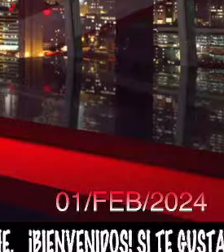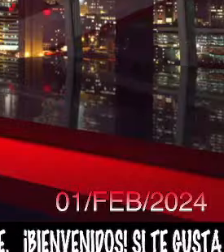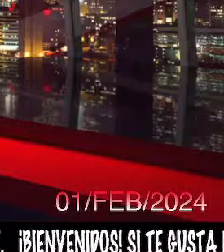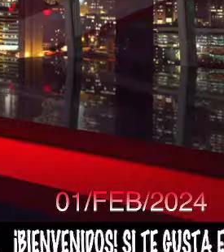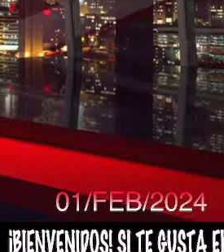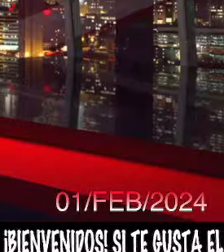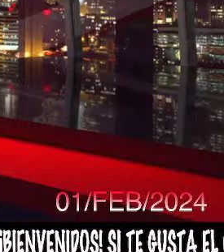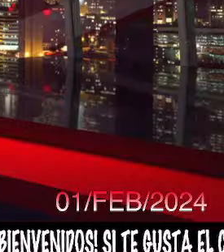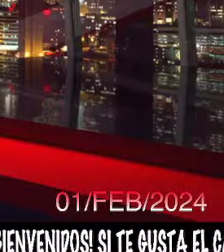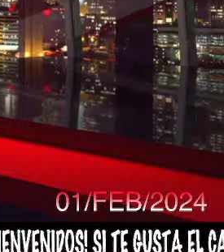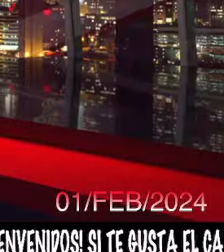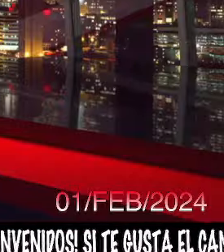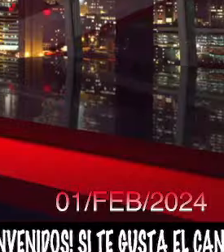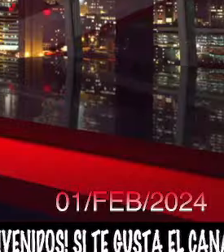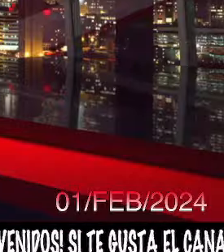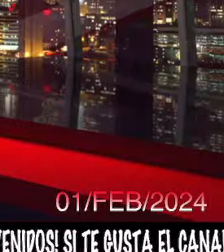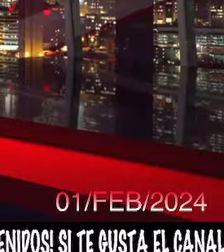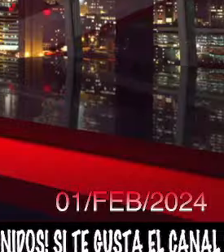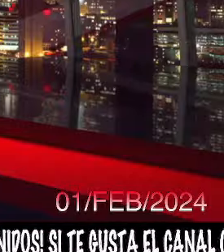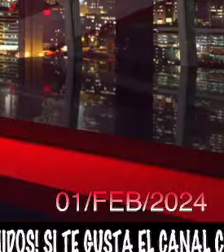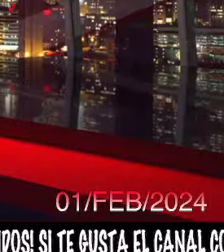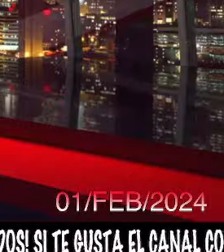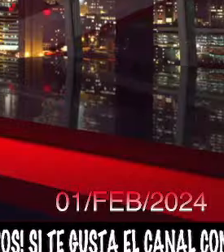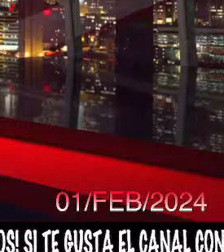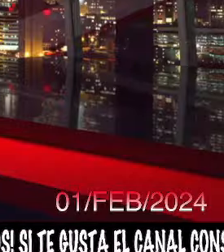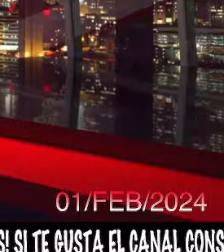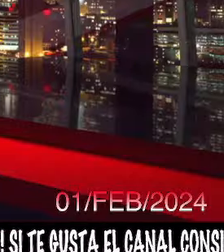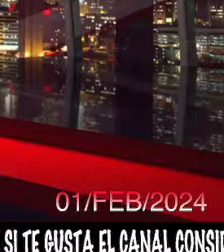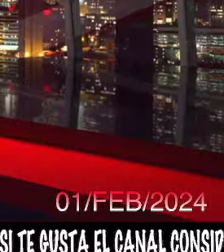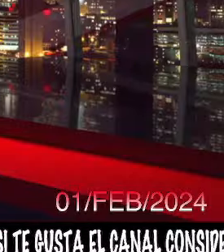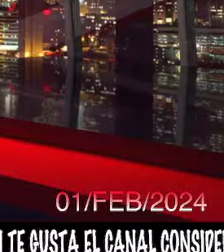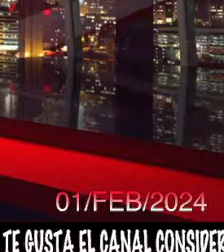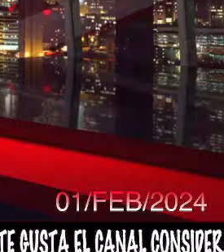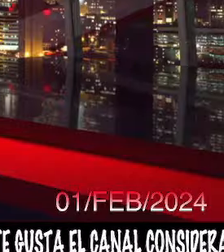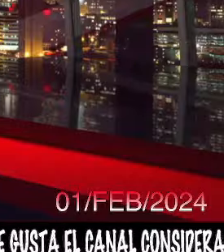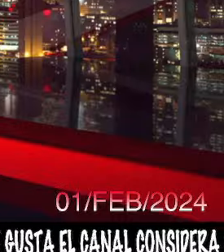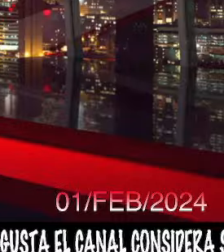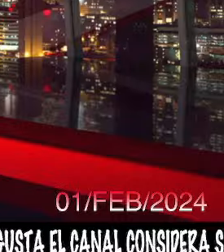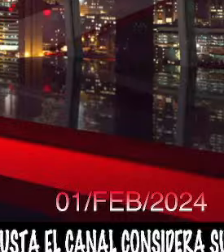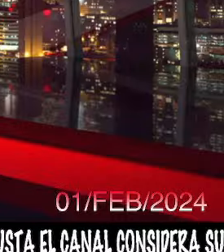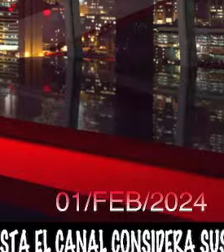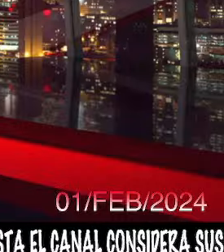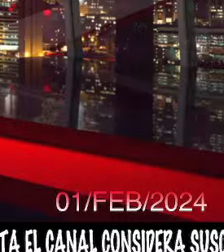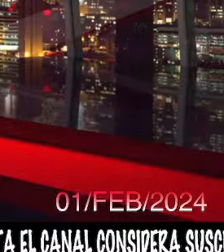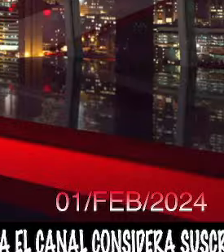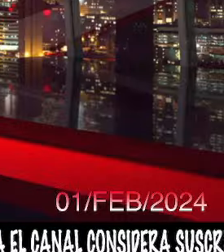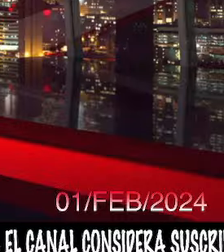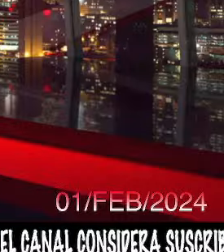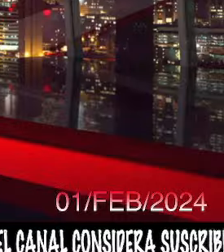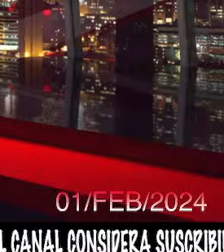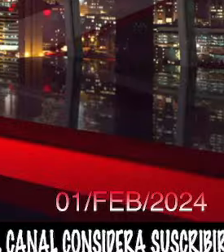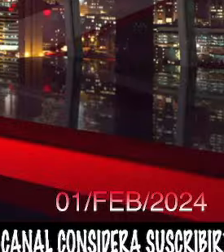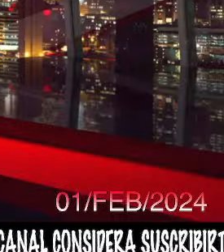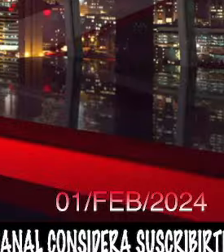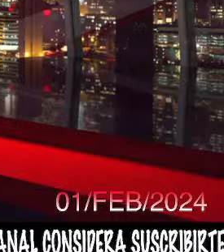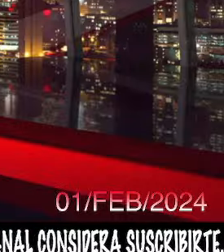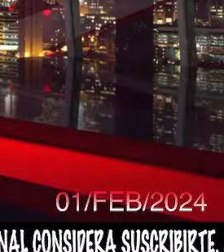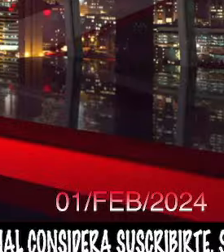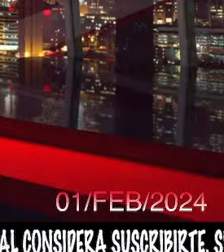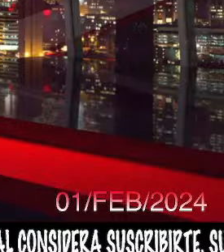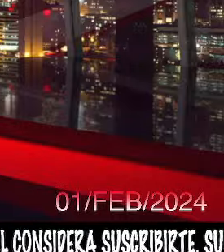Trabajo. Y bueno, pues justamente el día de hoy ya vino la toma de protesta. Guadalupe